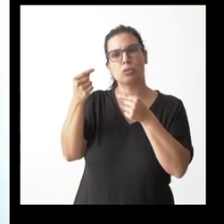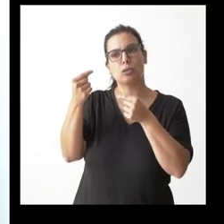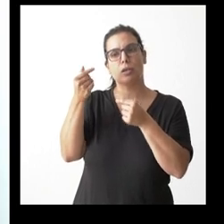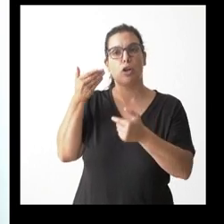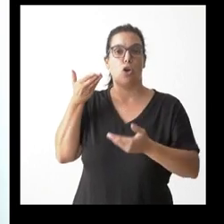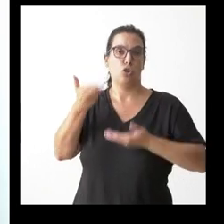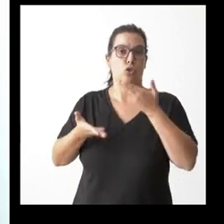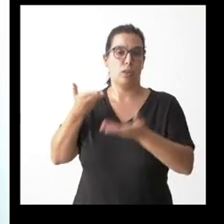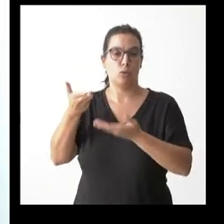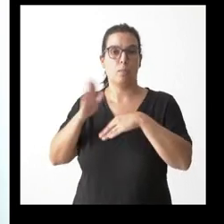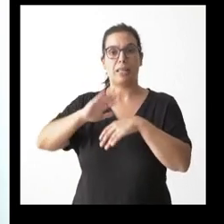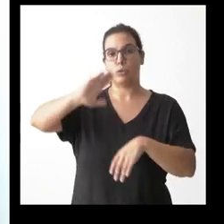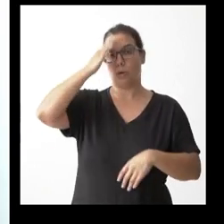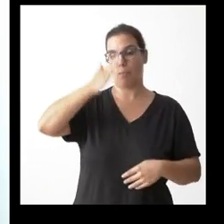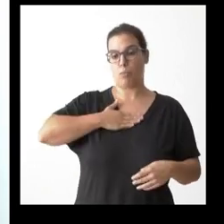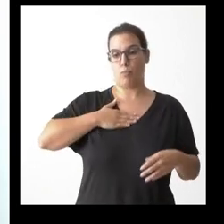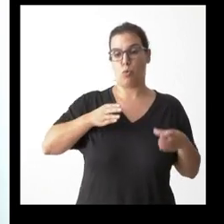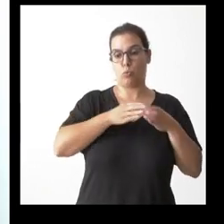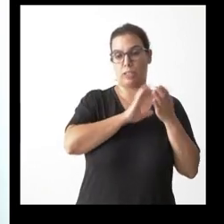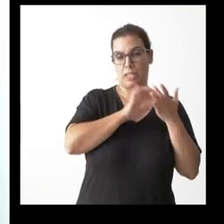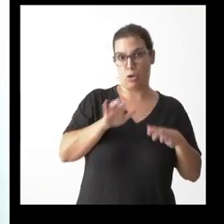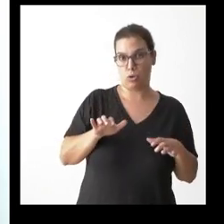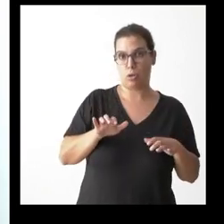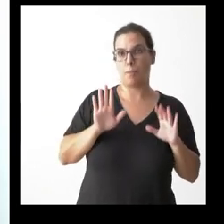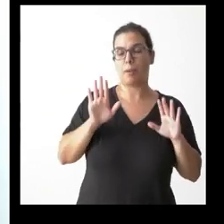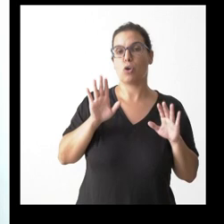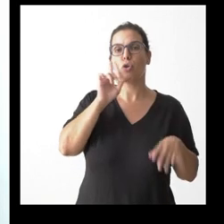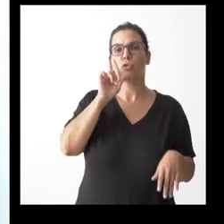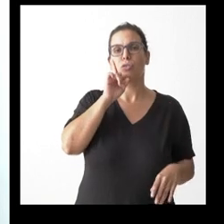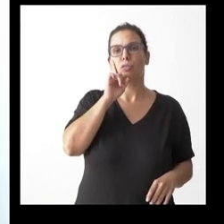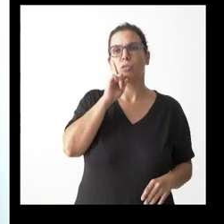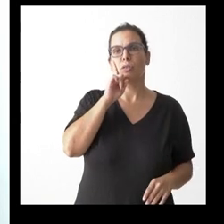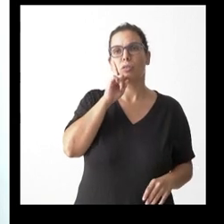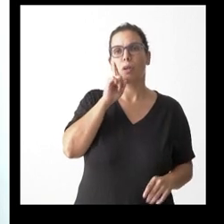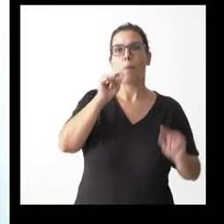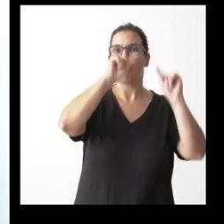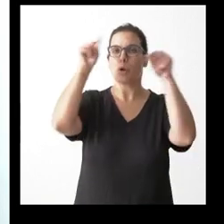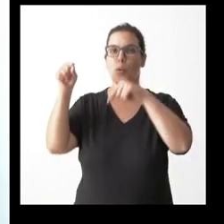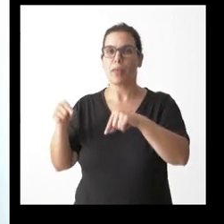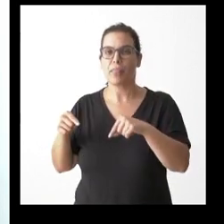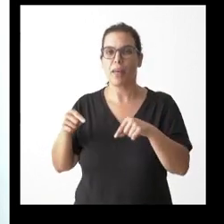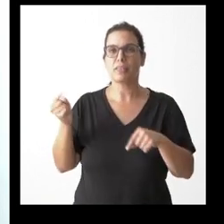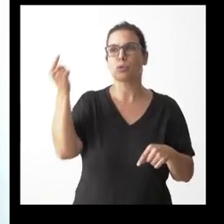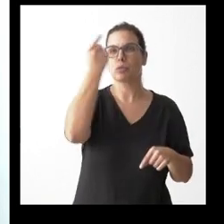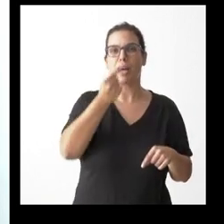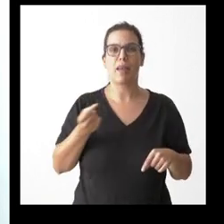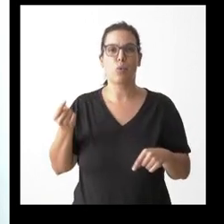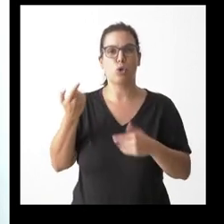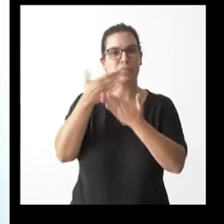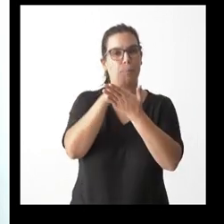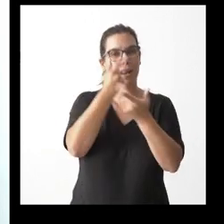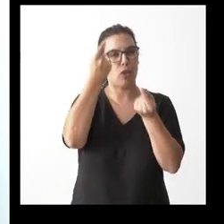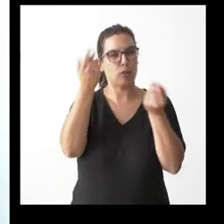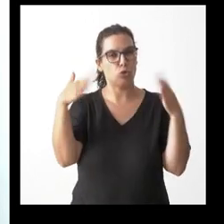para centros titularidad de la Junta, pero no pone cuántos centros hay por provincias que vayan a coger